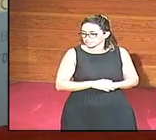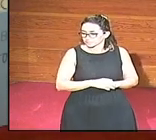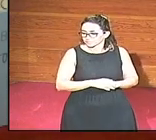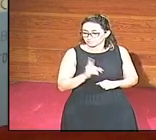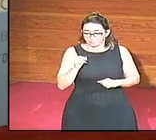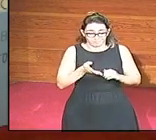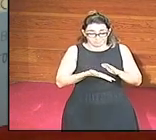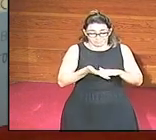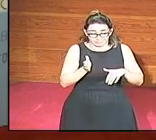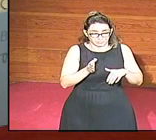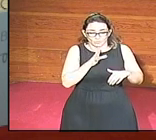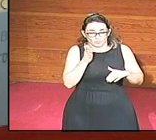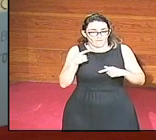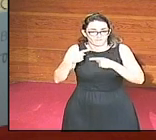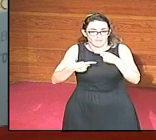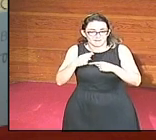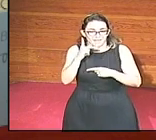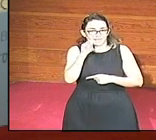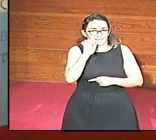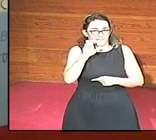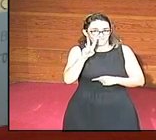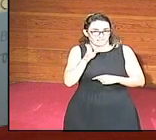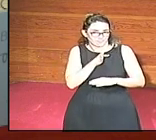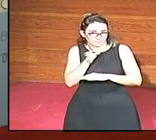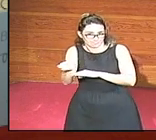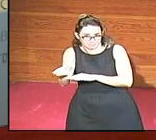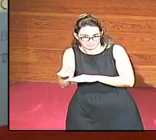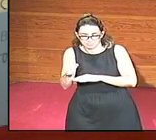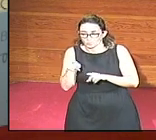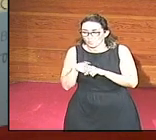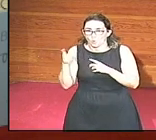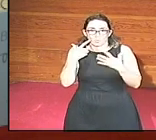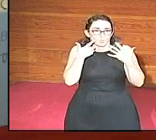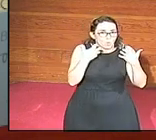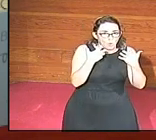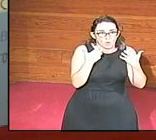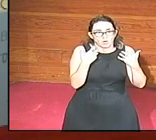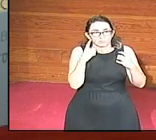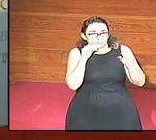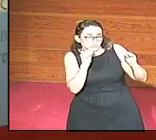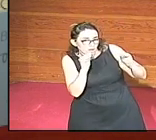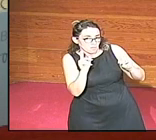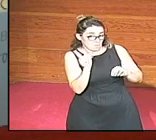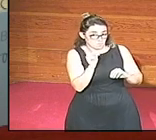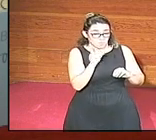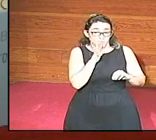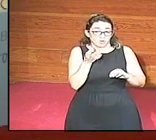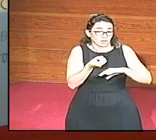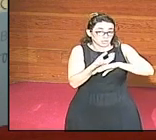para ir a casa de unos familiares en Kiev. Obviamente no llama tanto la atención salir en un tren